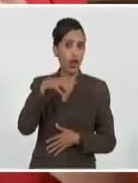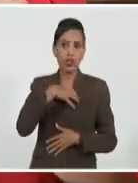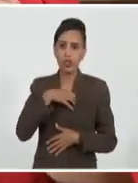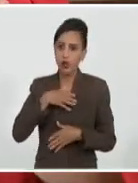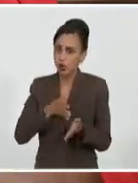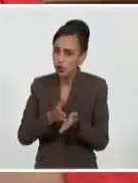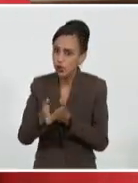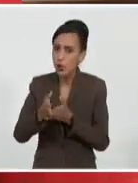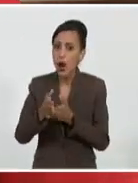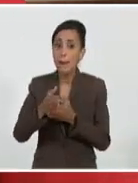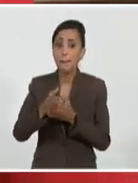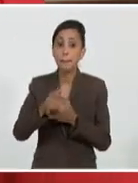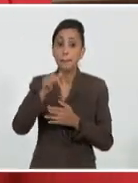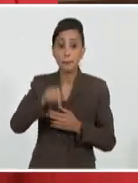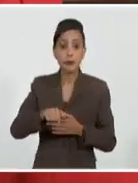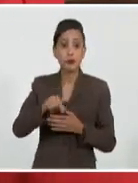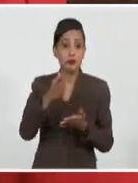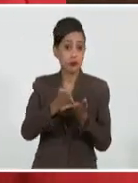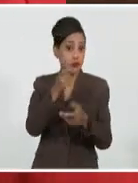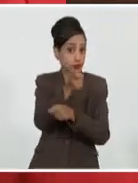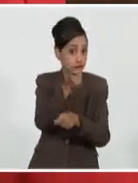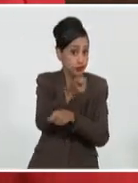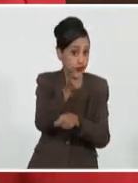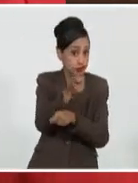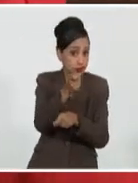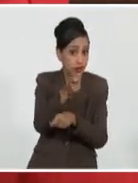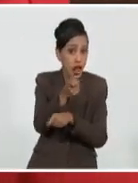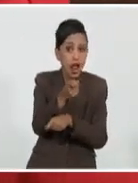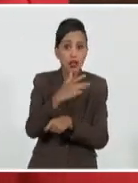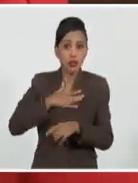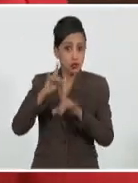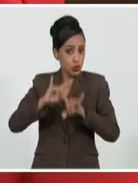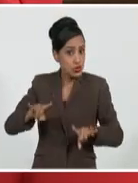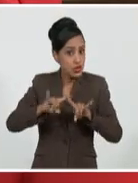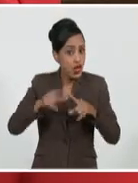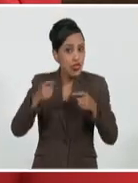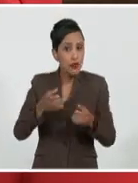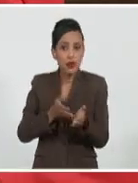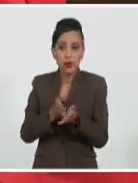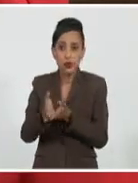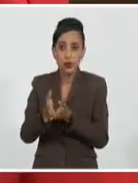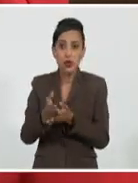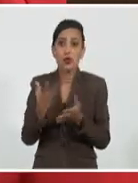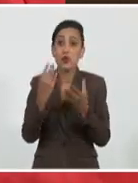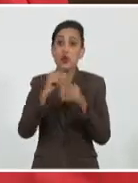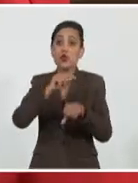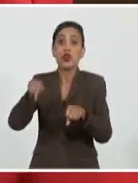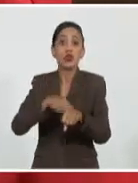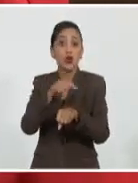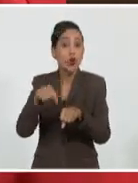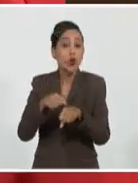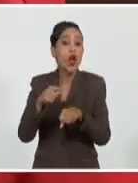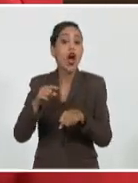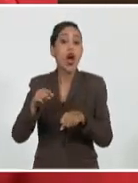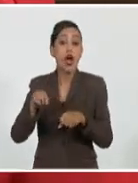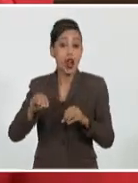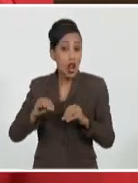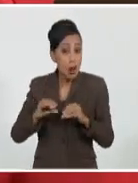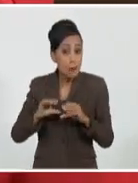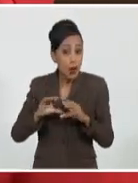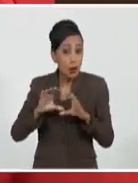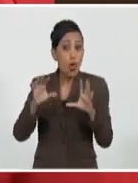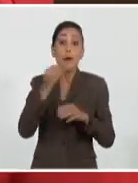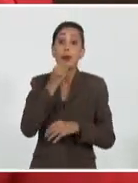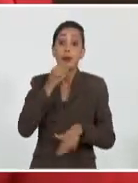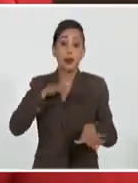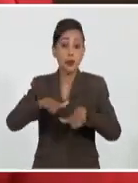tutoría, en las clases que doy en pregrado y en posgrado. Es verdad que les robo horas a la madrugada para poderme preparar en